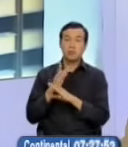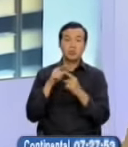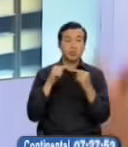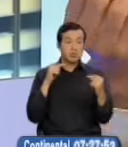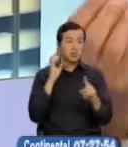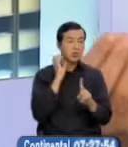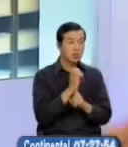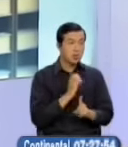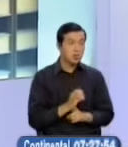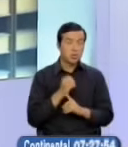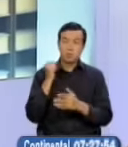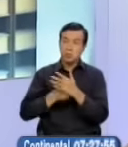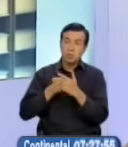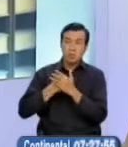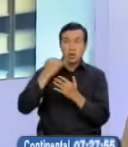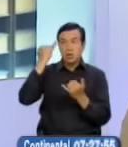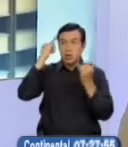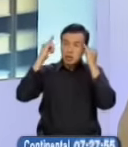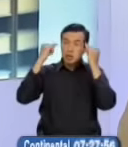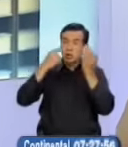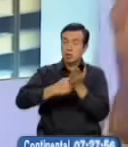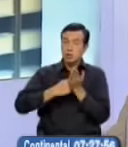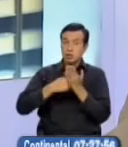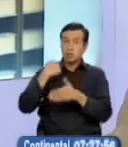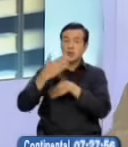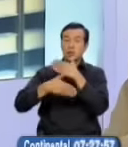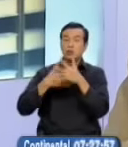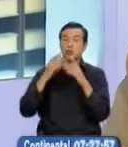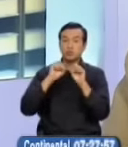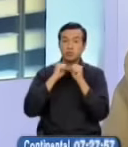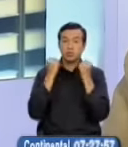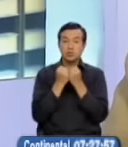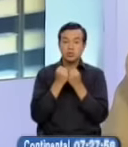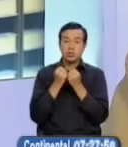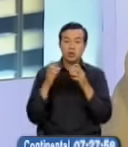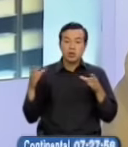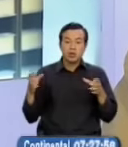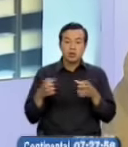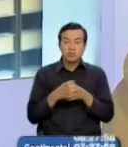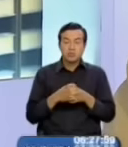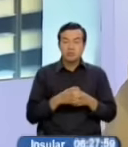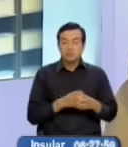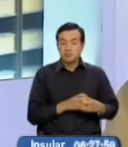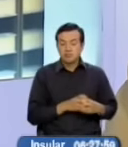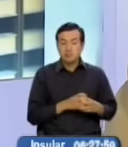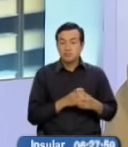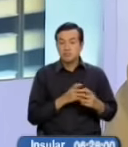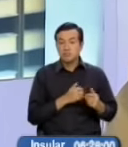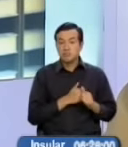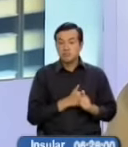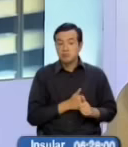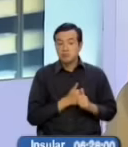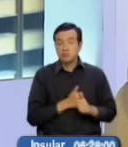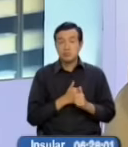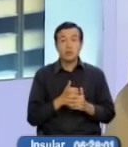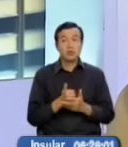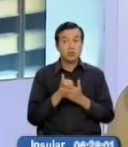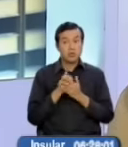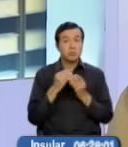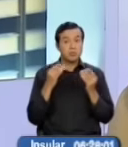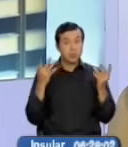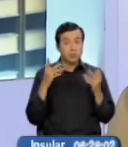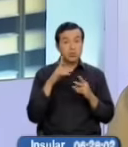oponentes, y no una lucha de ideas. Eso termina creando una sociedad conservadora. Y creo que eso ayuda mucho y está